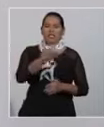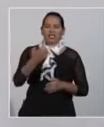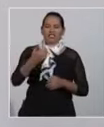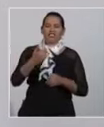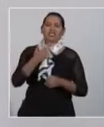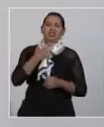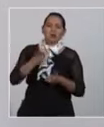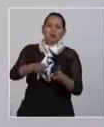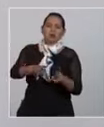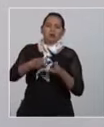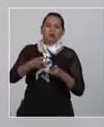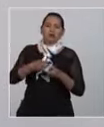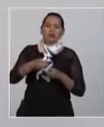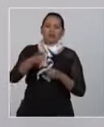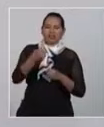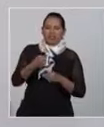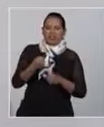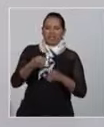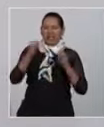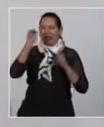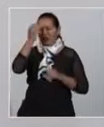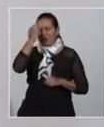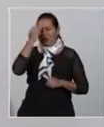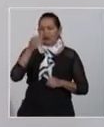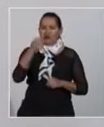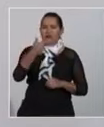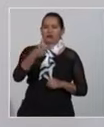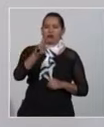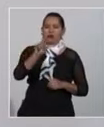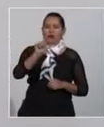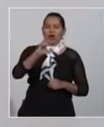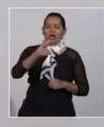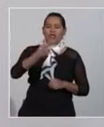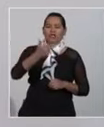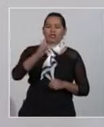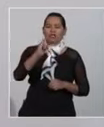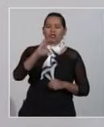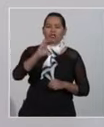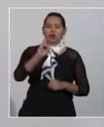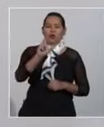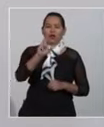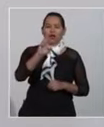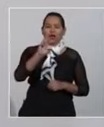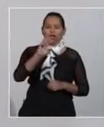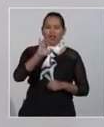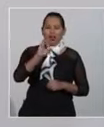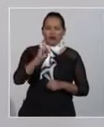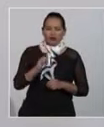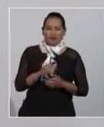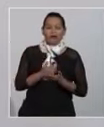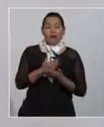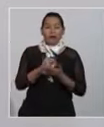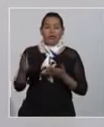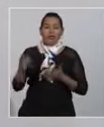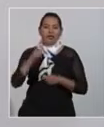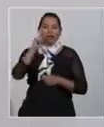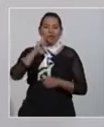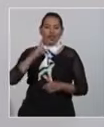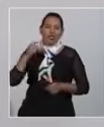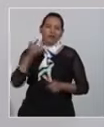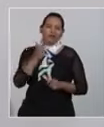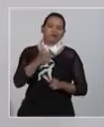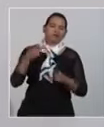como guachicoleros. En feminicidios, más allá de un dato estadístico, muchas mujeres viven en la inseguridad y con